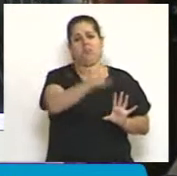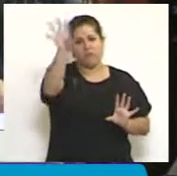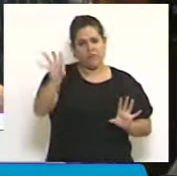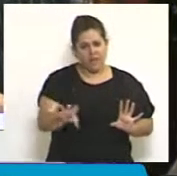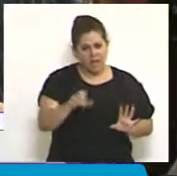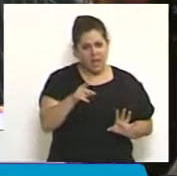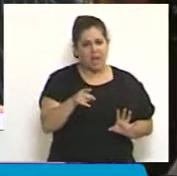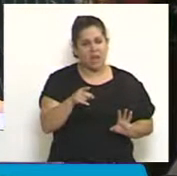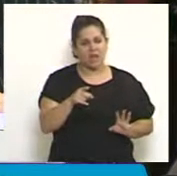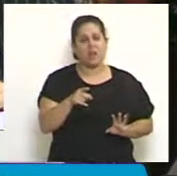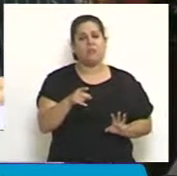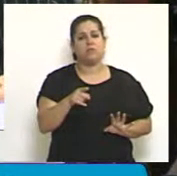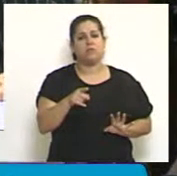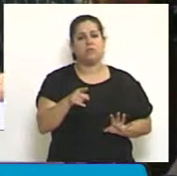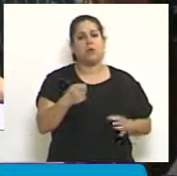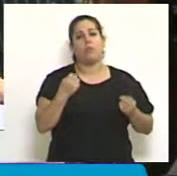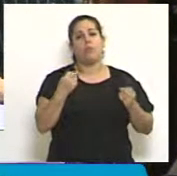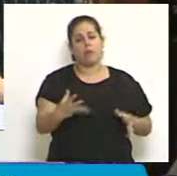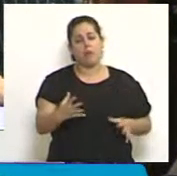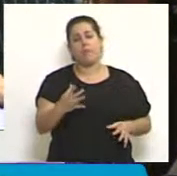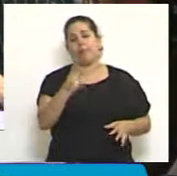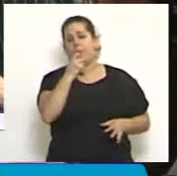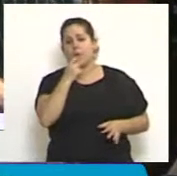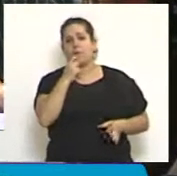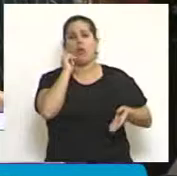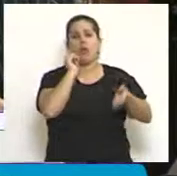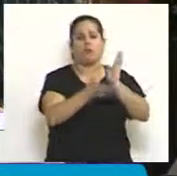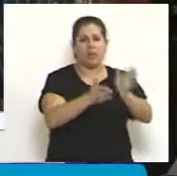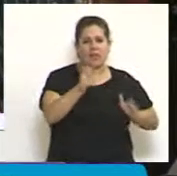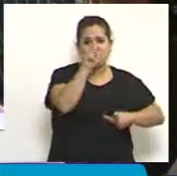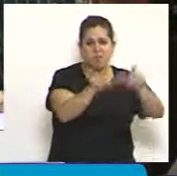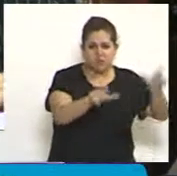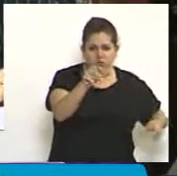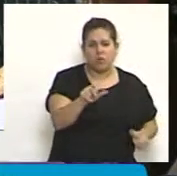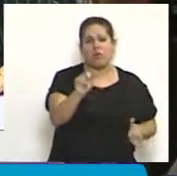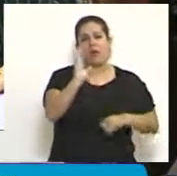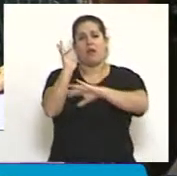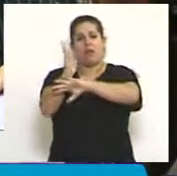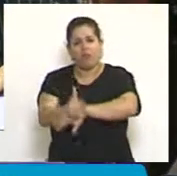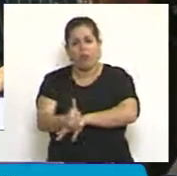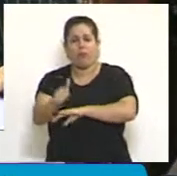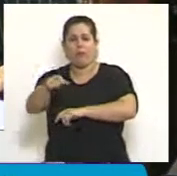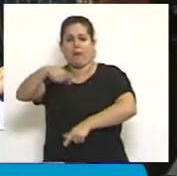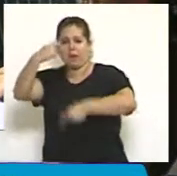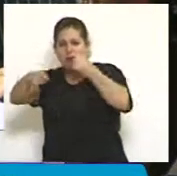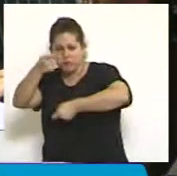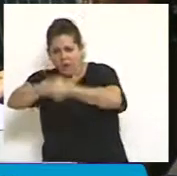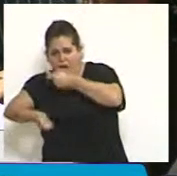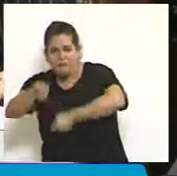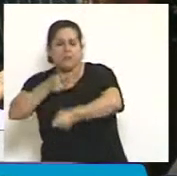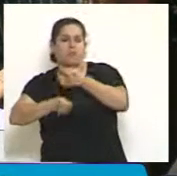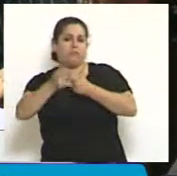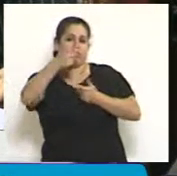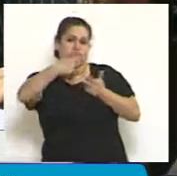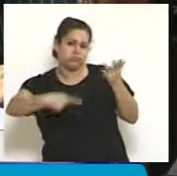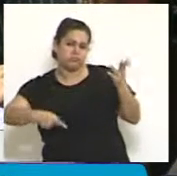la competencia material penal federal. La competencia